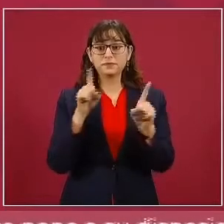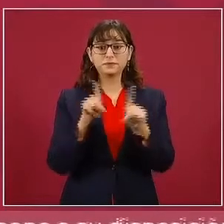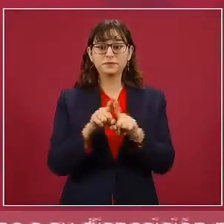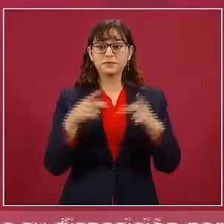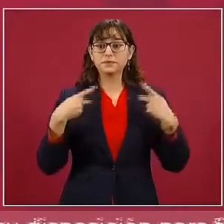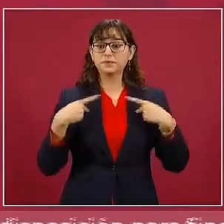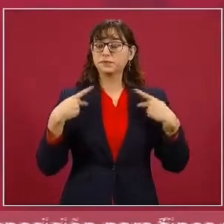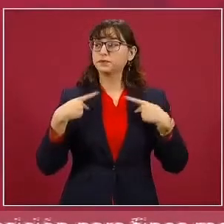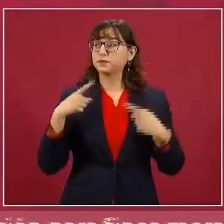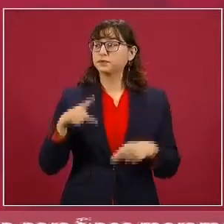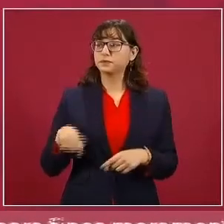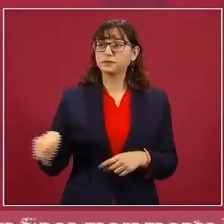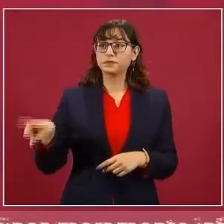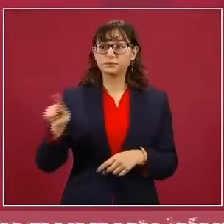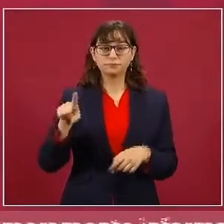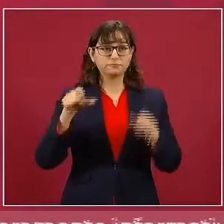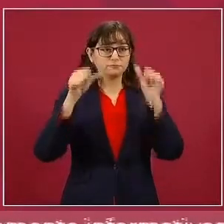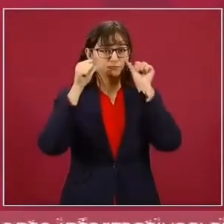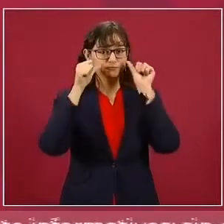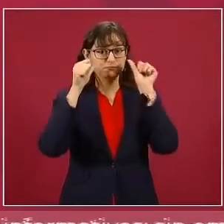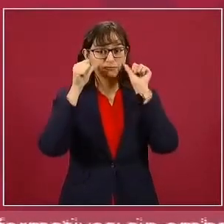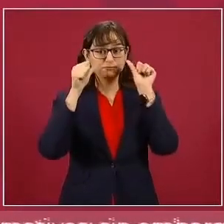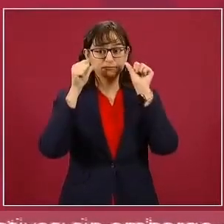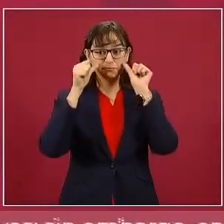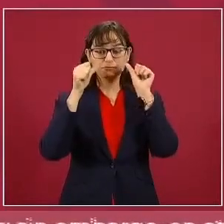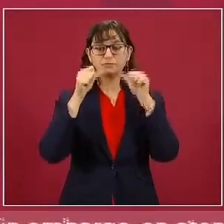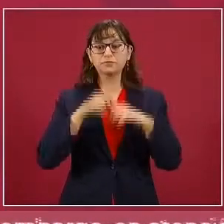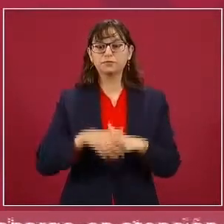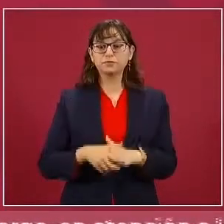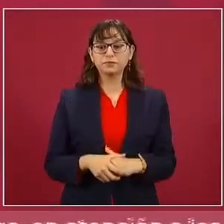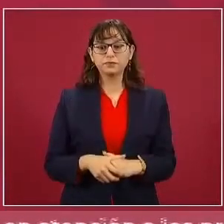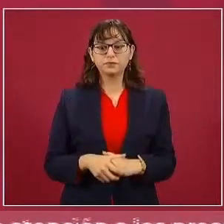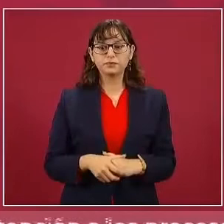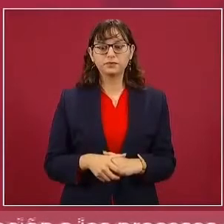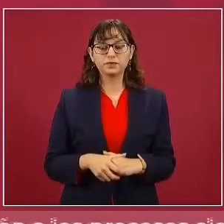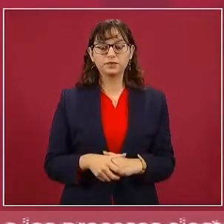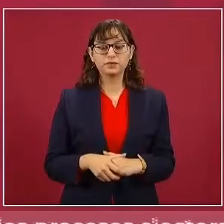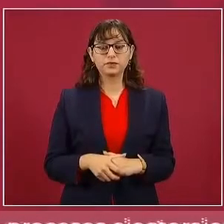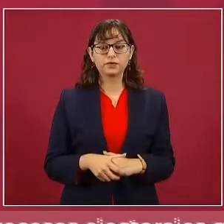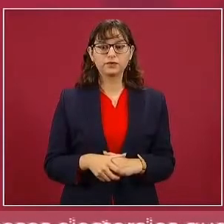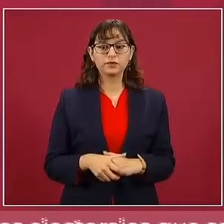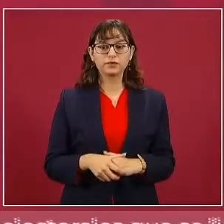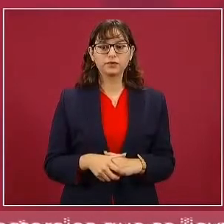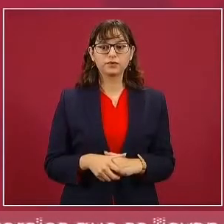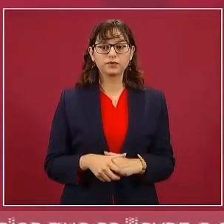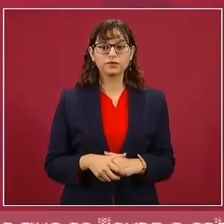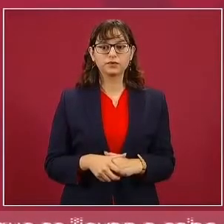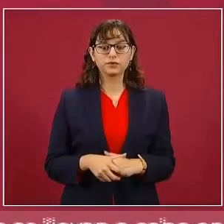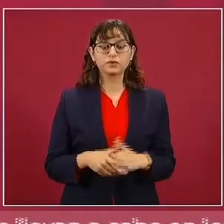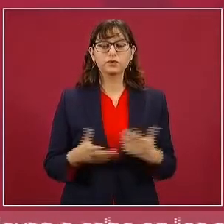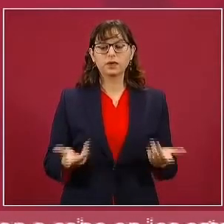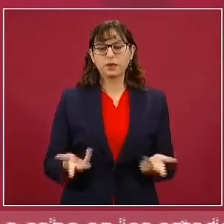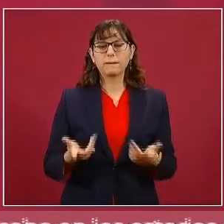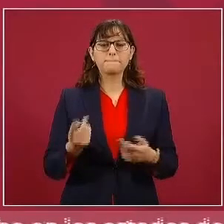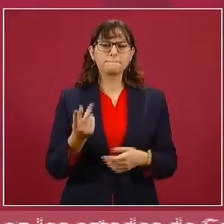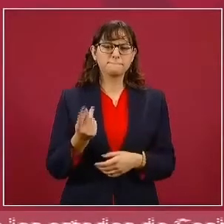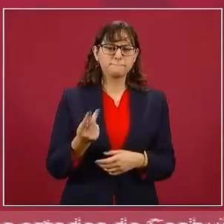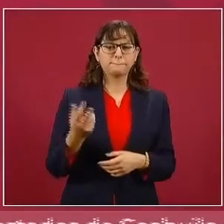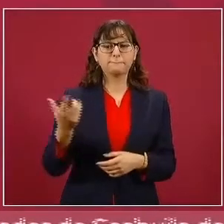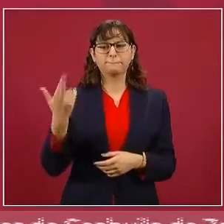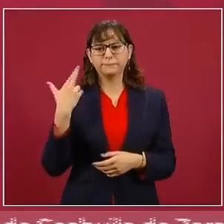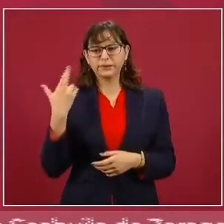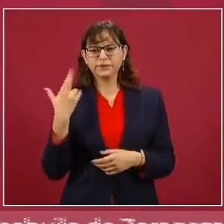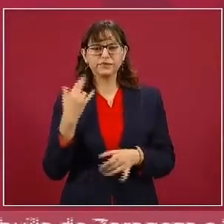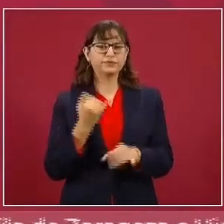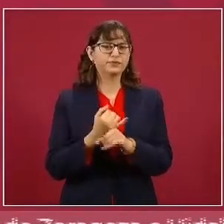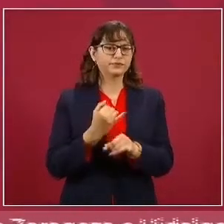nos escucha, que nos ve a través de los medios convencionales y de las